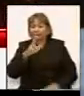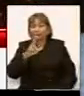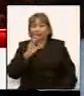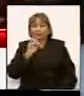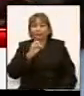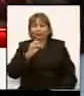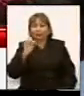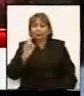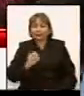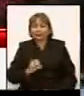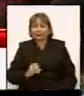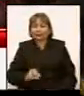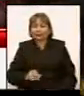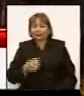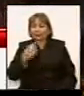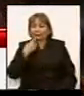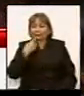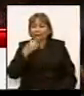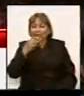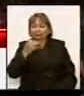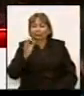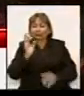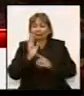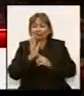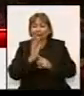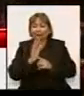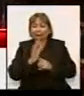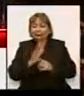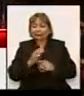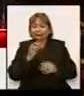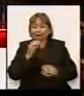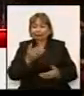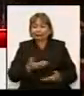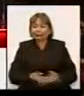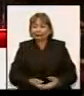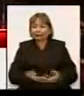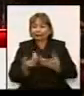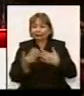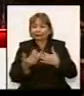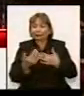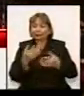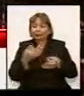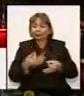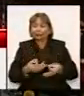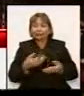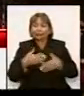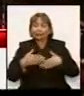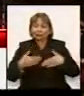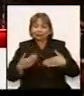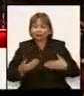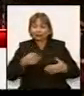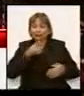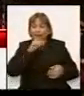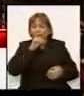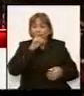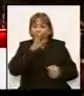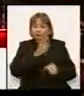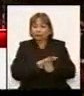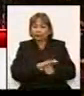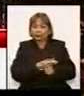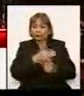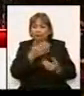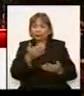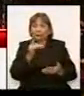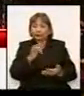30%. Entonces, ese es un claro ejemplo de lo que pasa, y esperemos de verdad que puedan ellos cumplir la meta